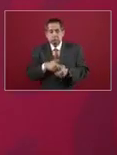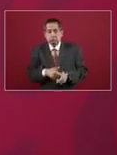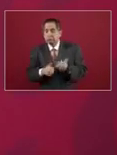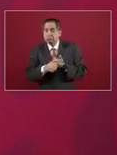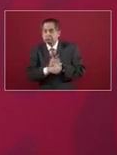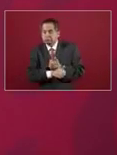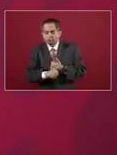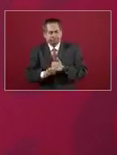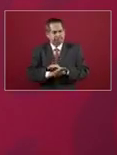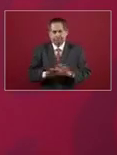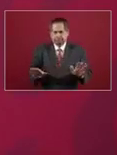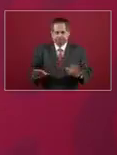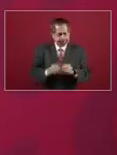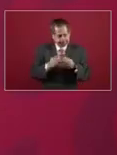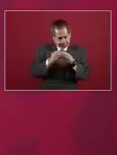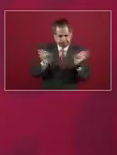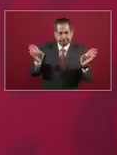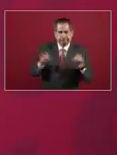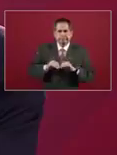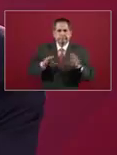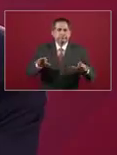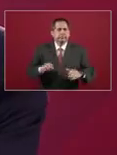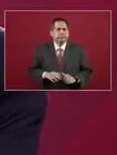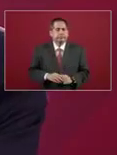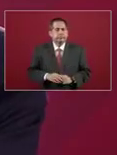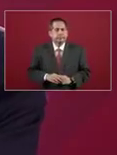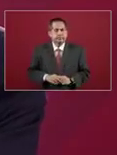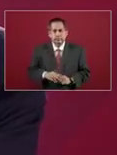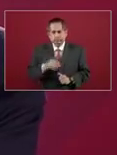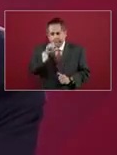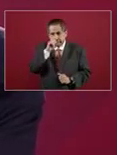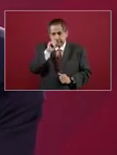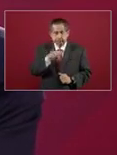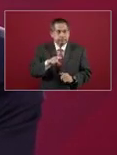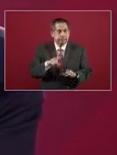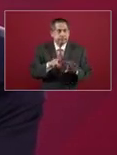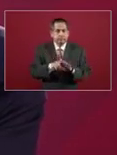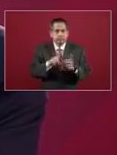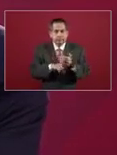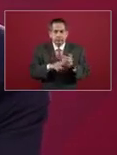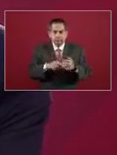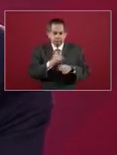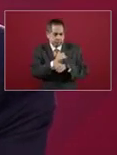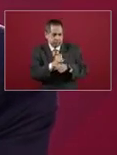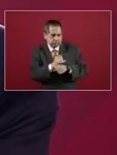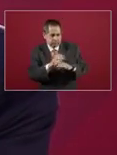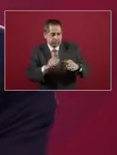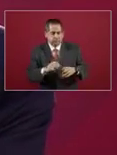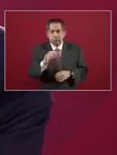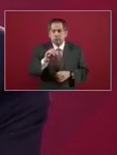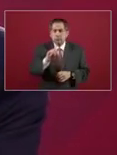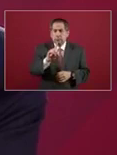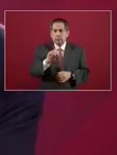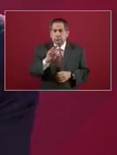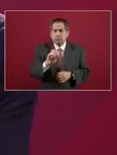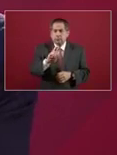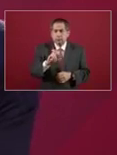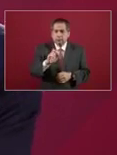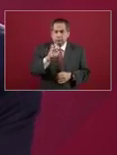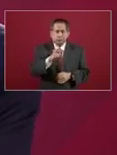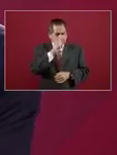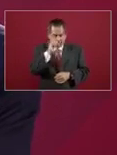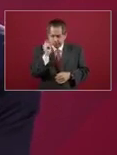ocultando. Y hasta en la situación de la investigación de Odebrecht